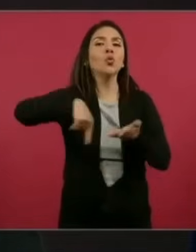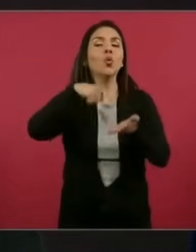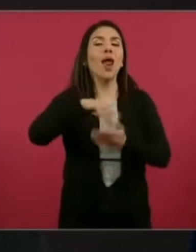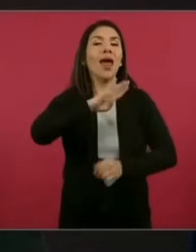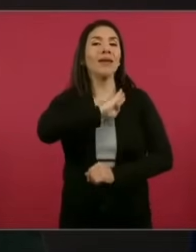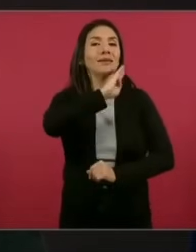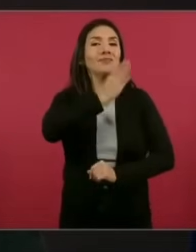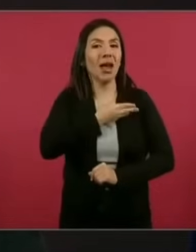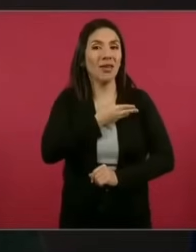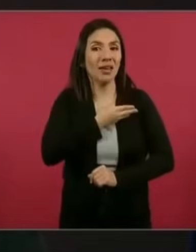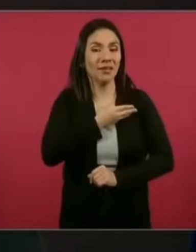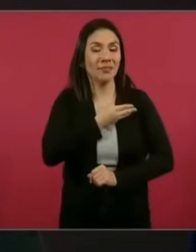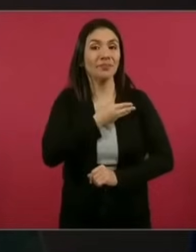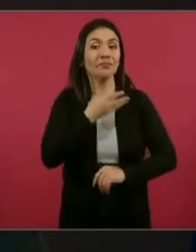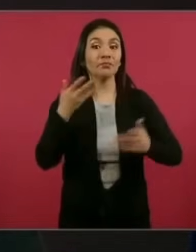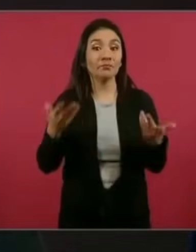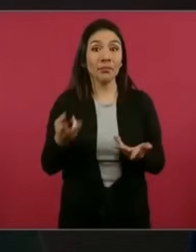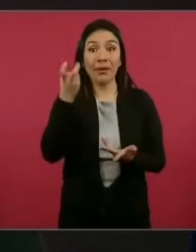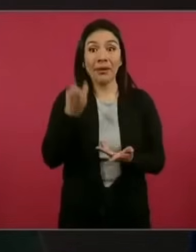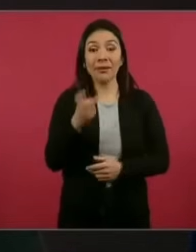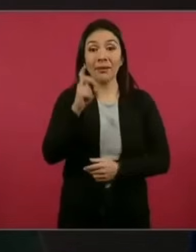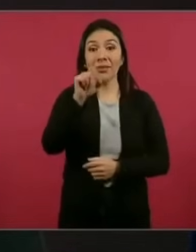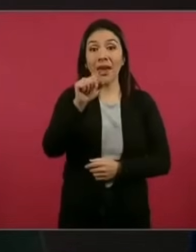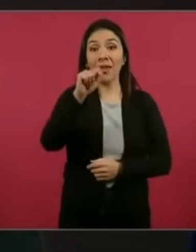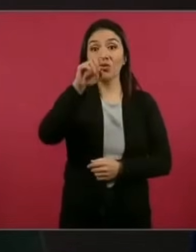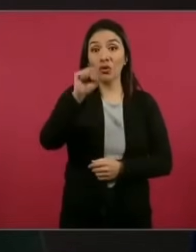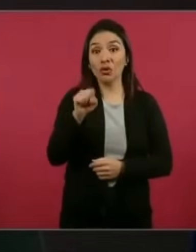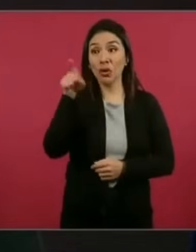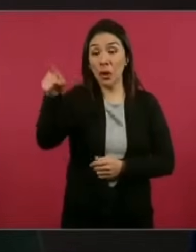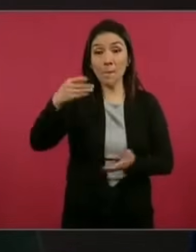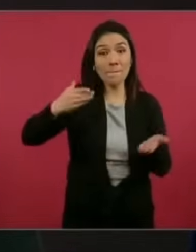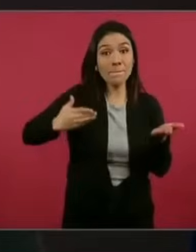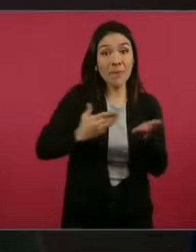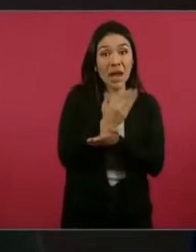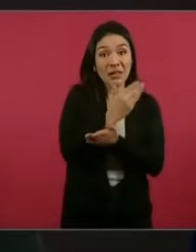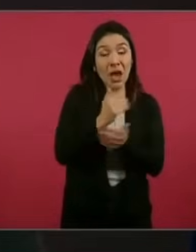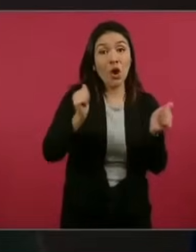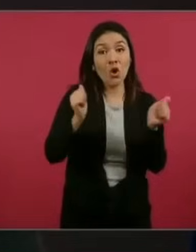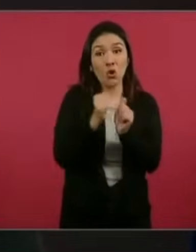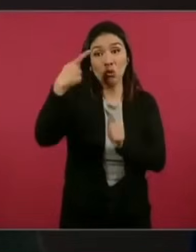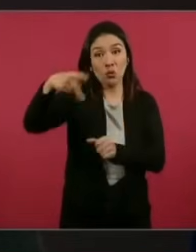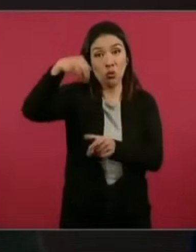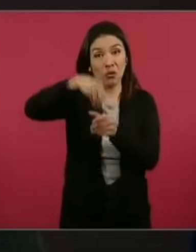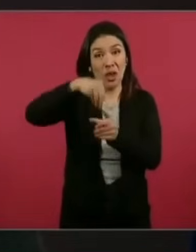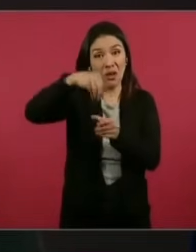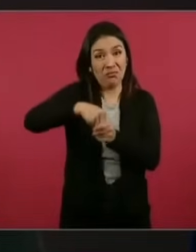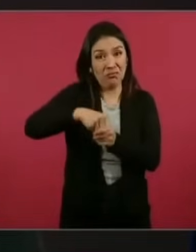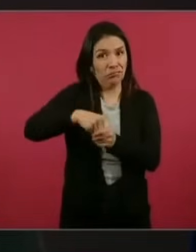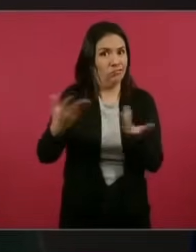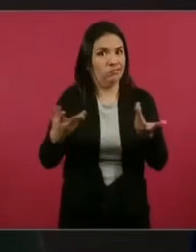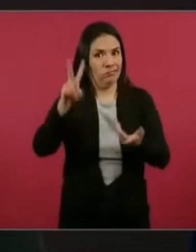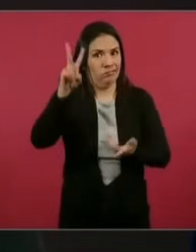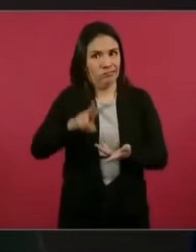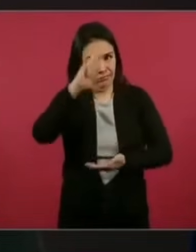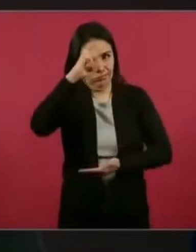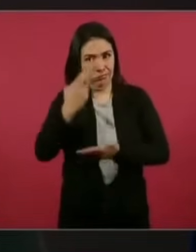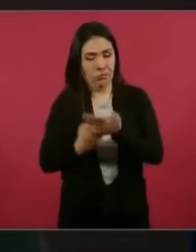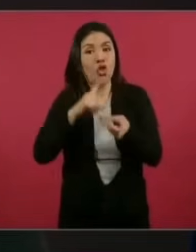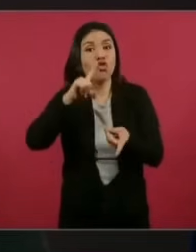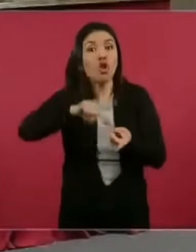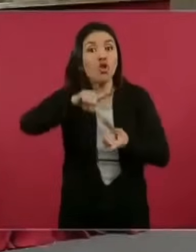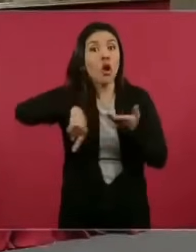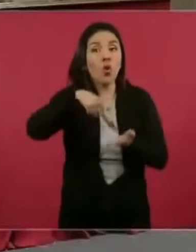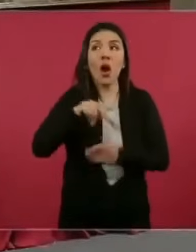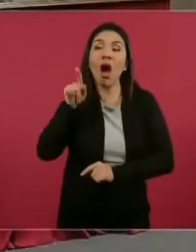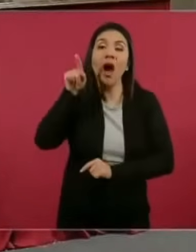Es decir, que los datos a los cuales se tuvo acceso con esta contraseña de forma ilegal fue desde España.